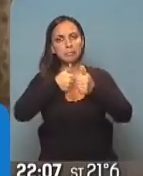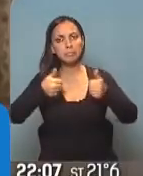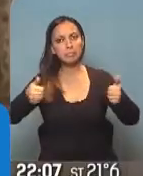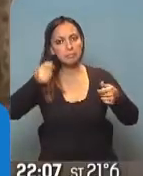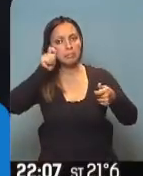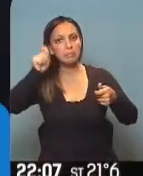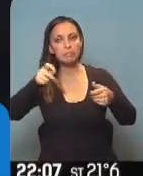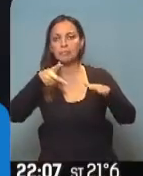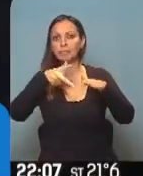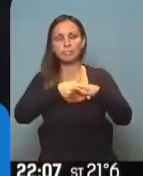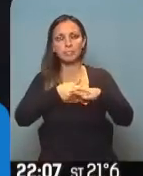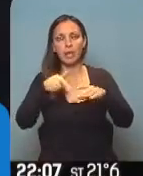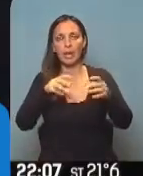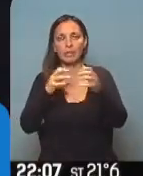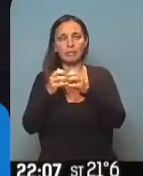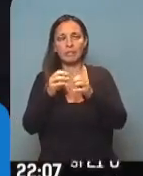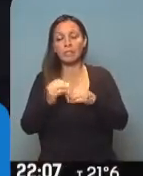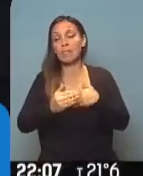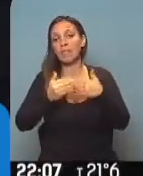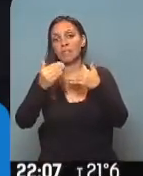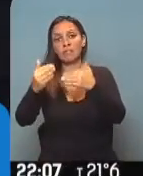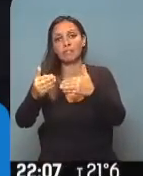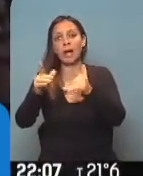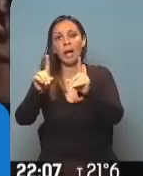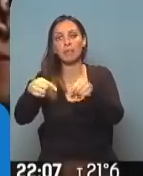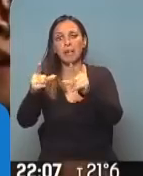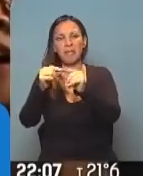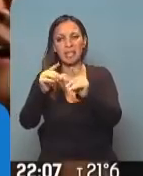y por el momento no hay fecha para que sea retomada.